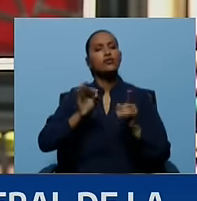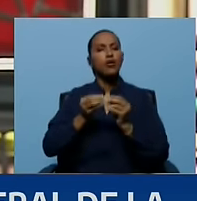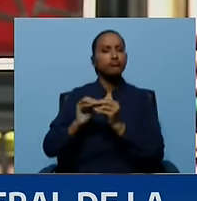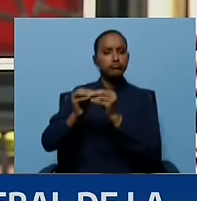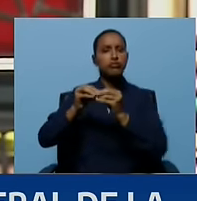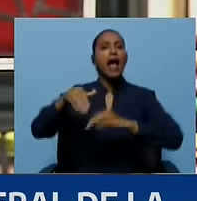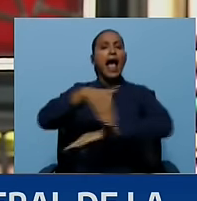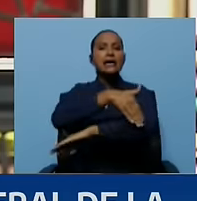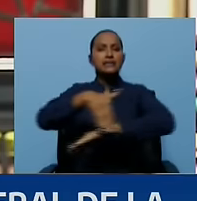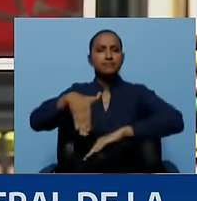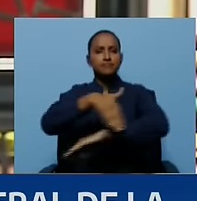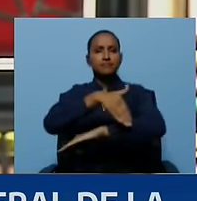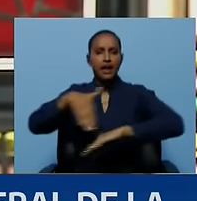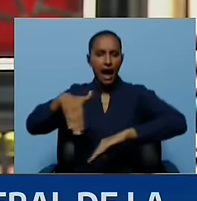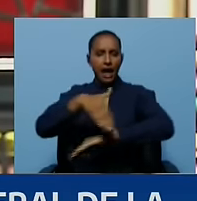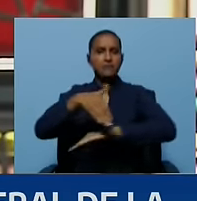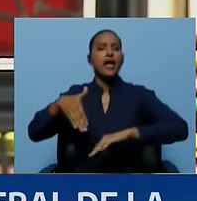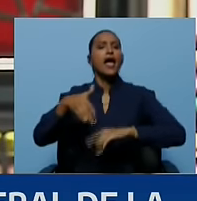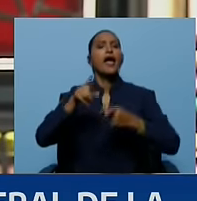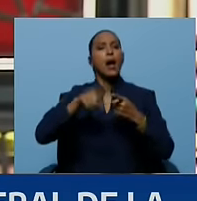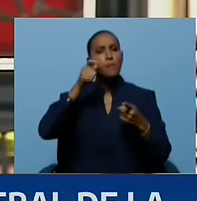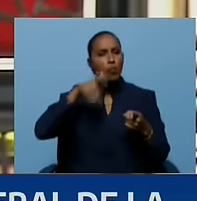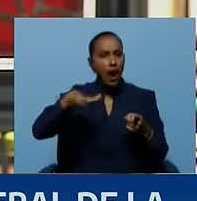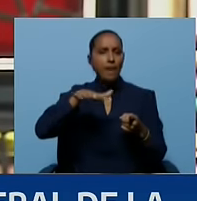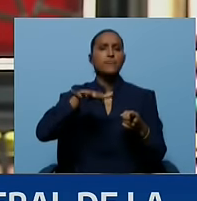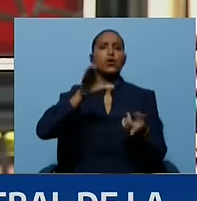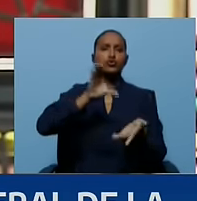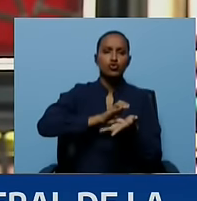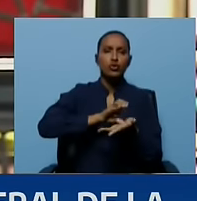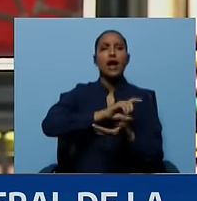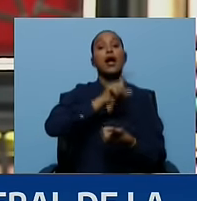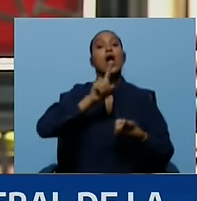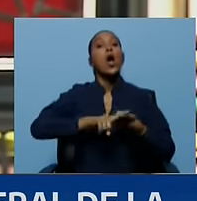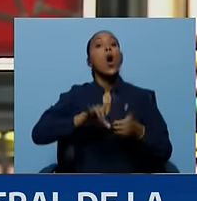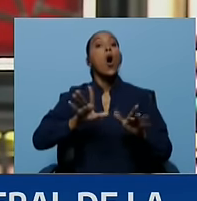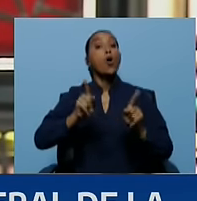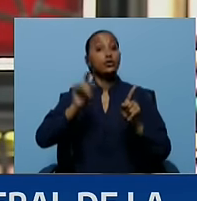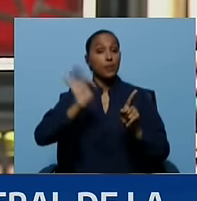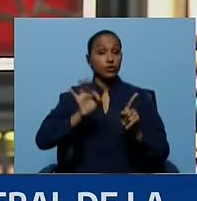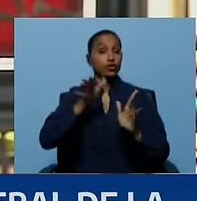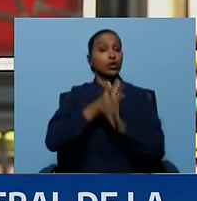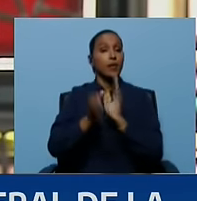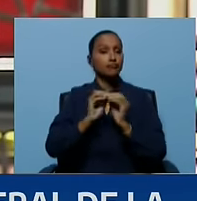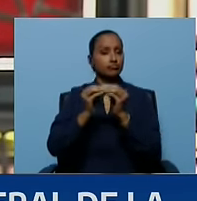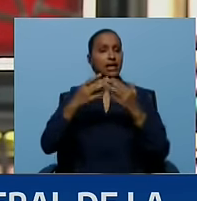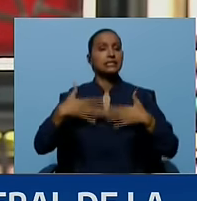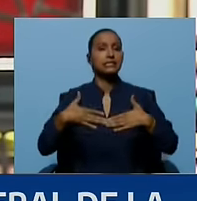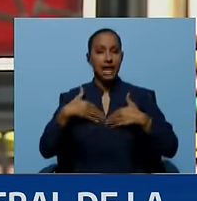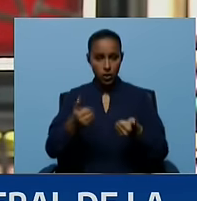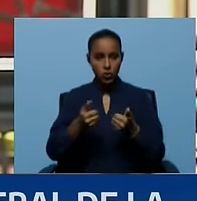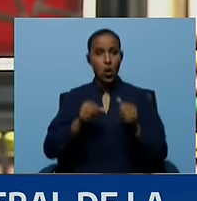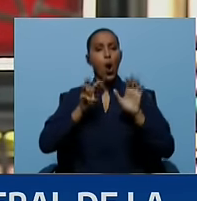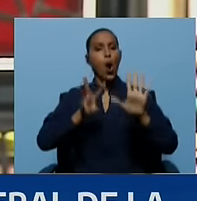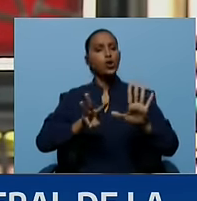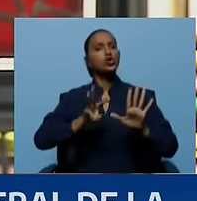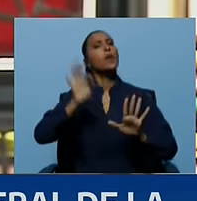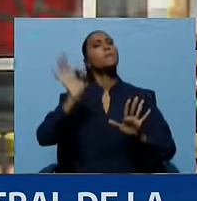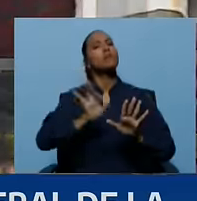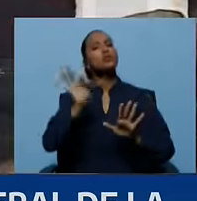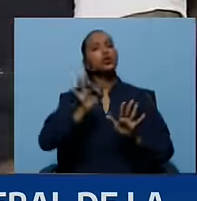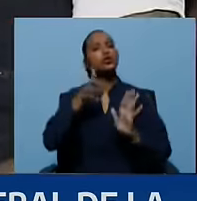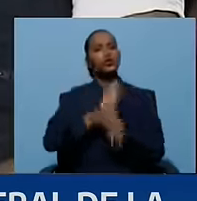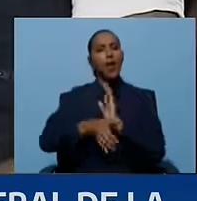vialidad rural, urbana, 11% para la rehabilitación de espacios de salud, 8% para la rehabilitación de espacios